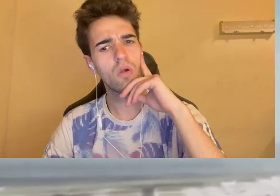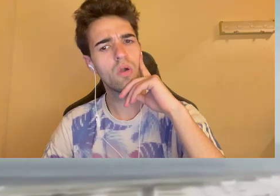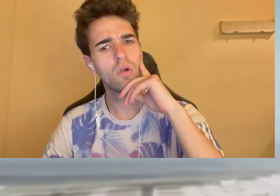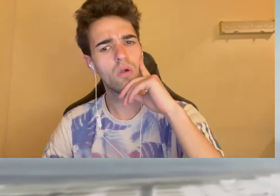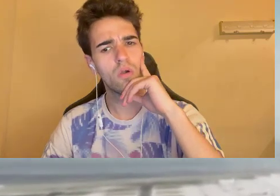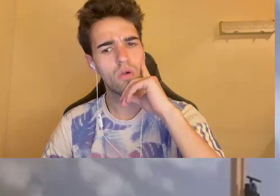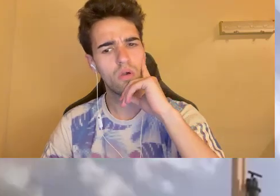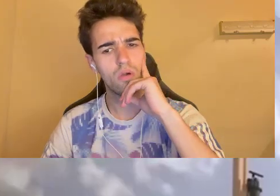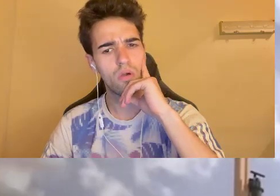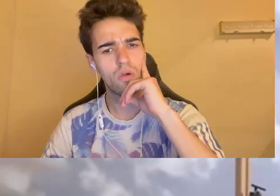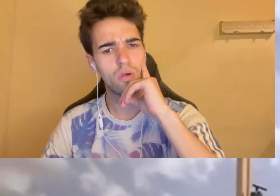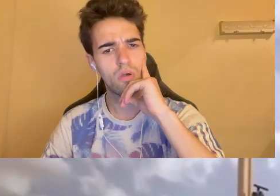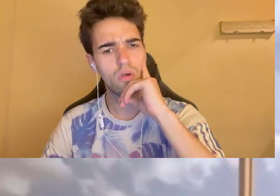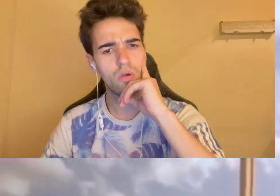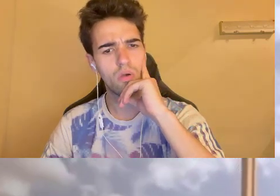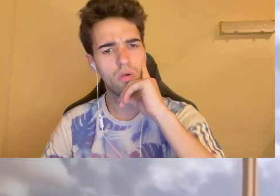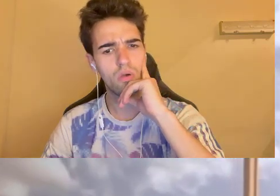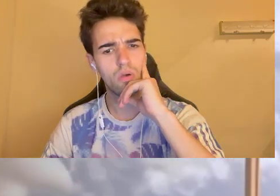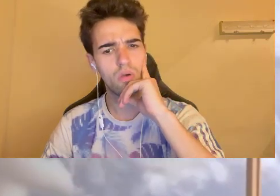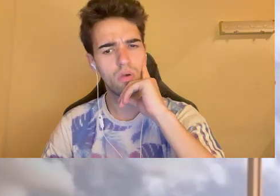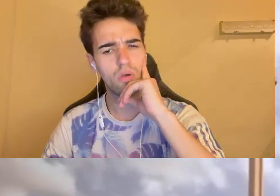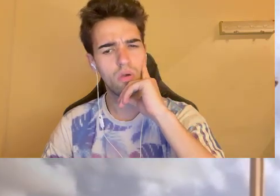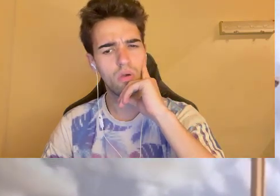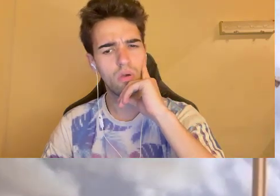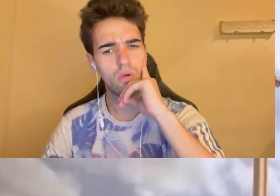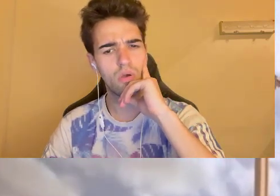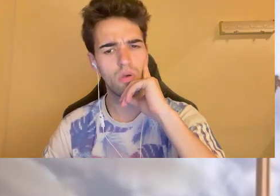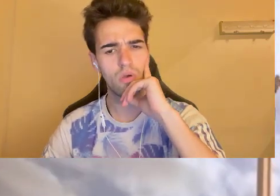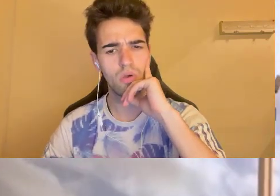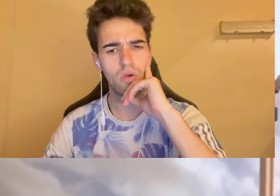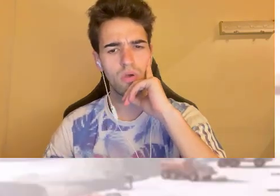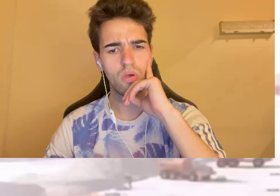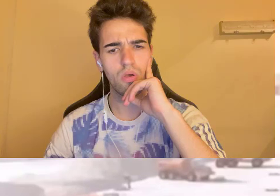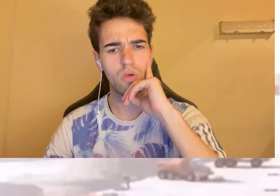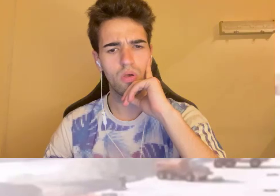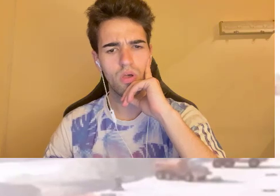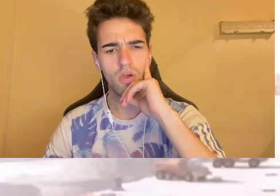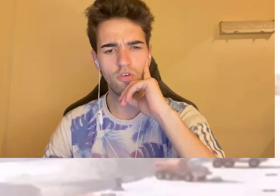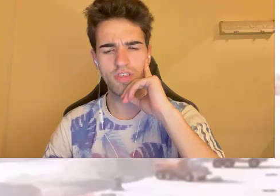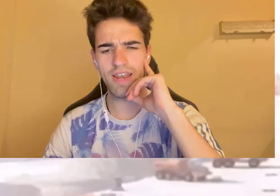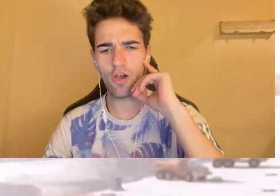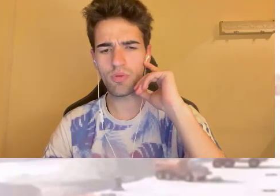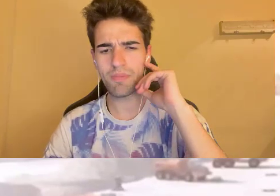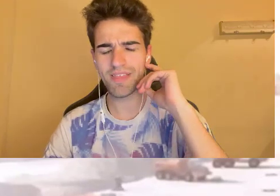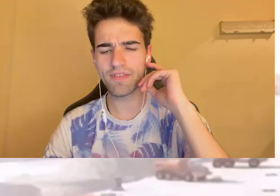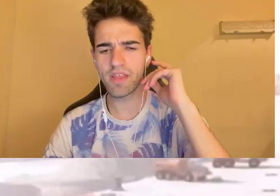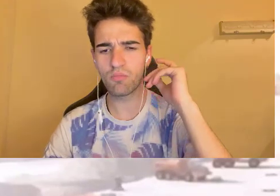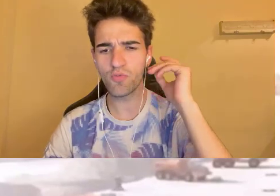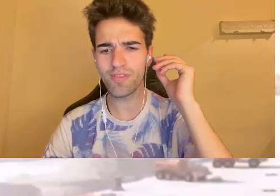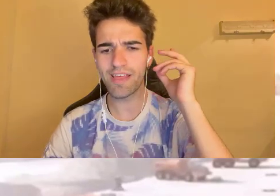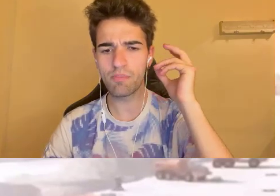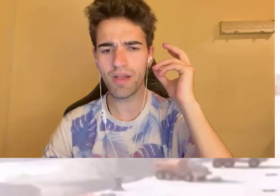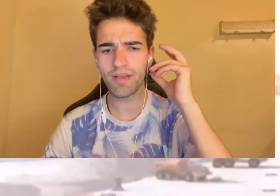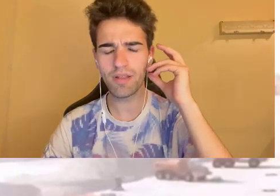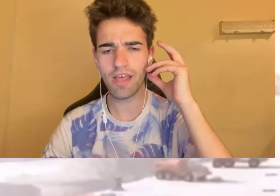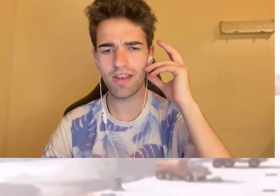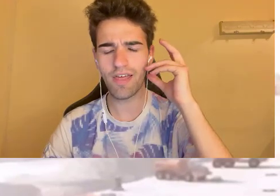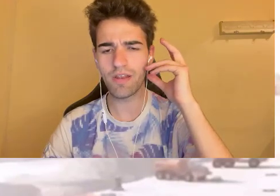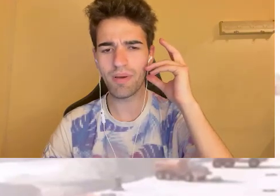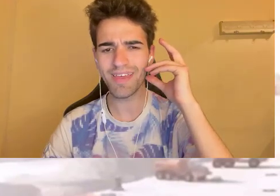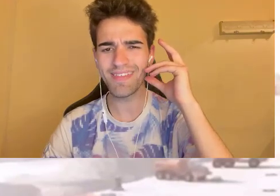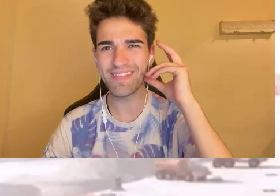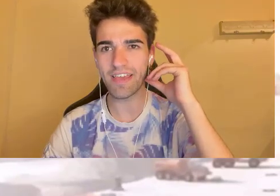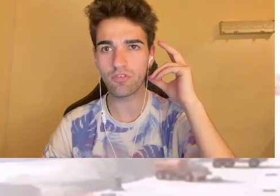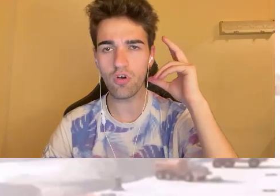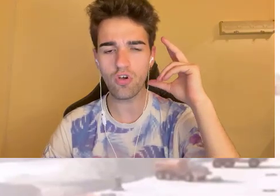arquitecto responsable del proyecto comunicó todos los detalles sobre el nuevo uso que corresponden. O sea, la obra más grande del mundo es